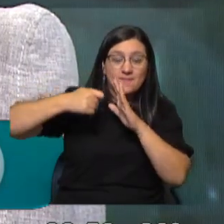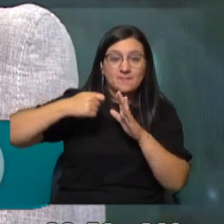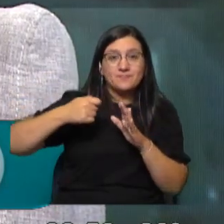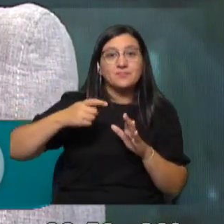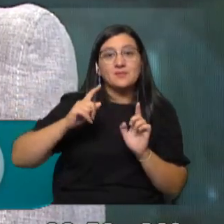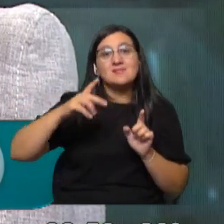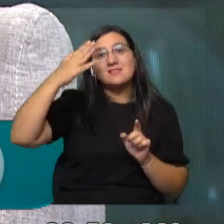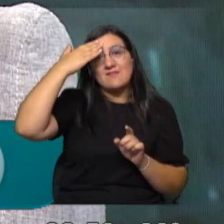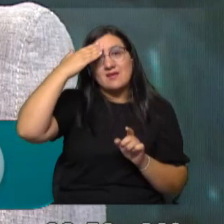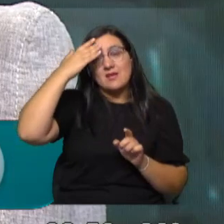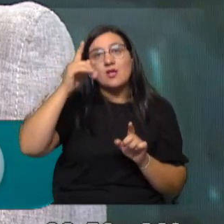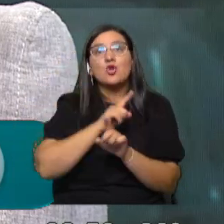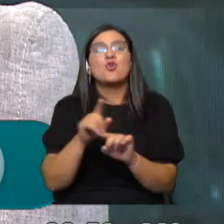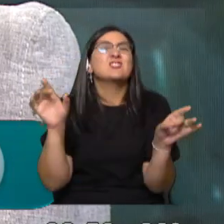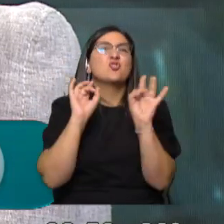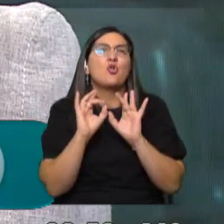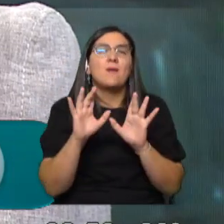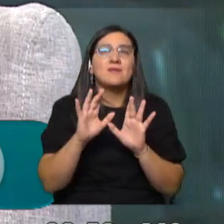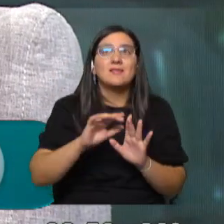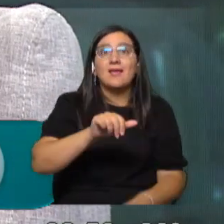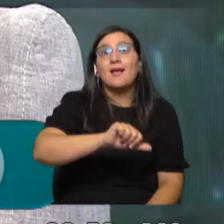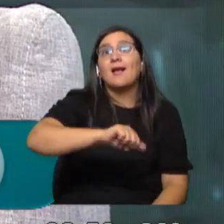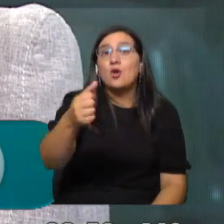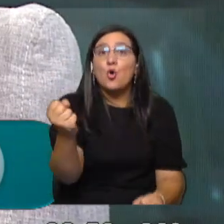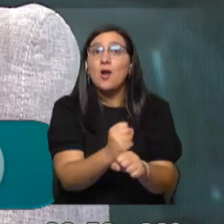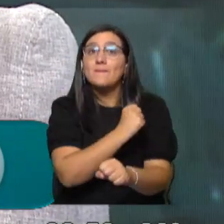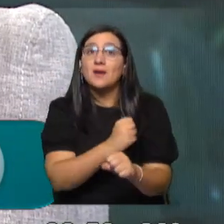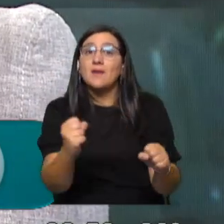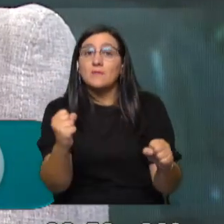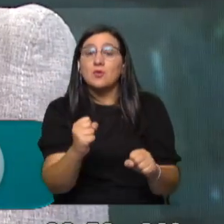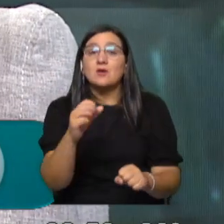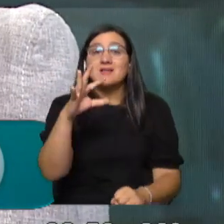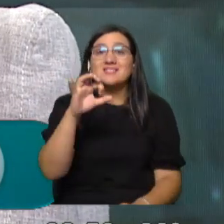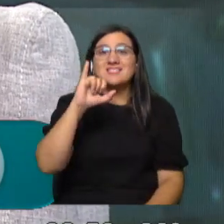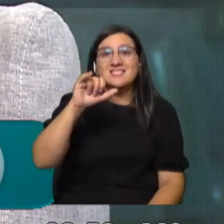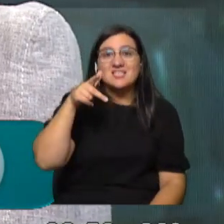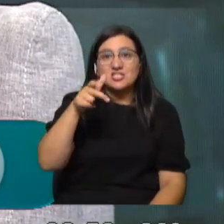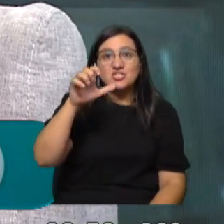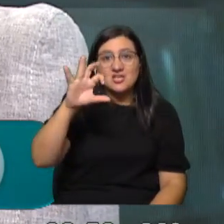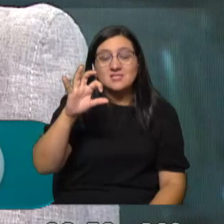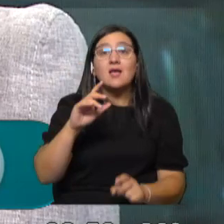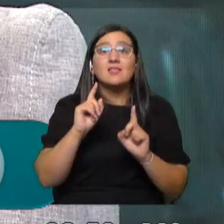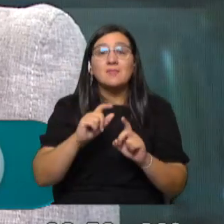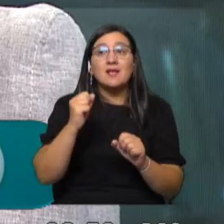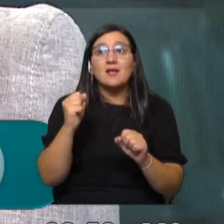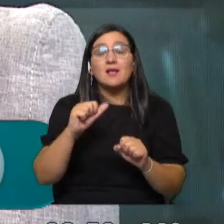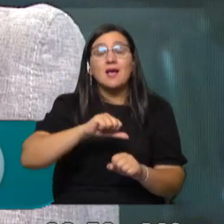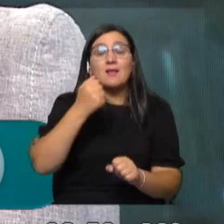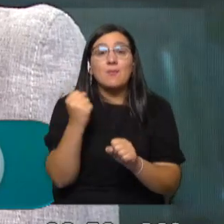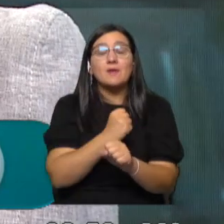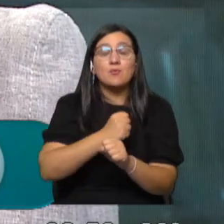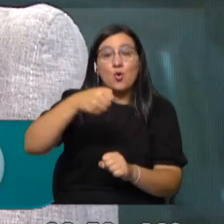cuenta... que no solo ganó el premio en Sitges, sino ganamos en Mórbido, que es mejor